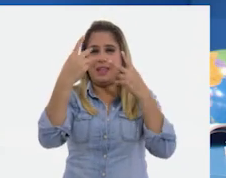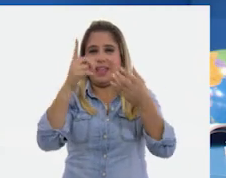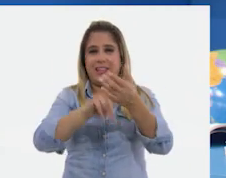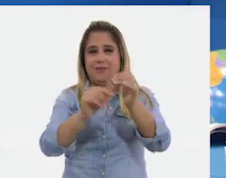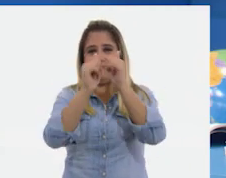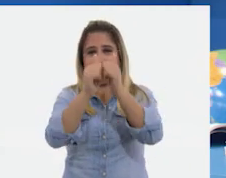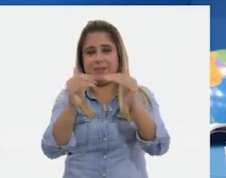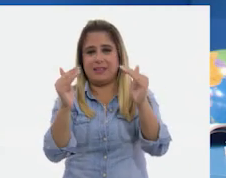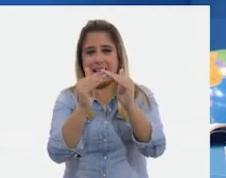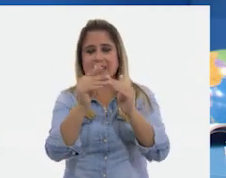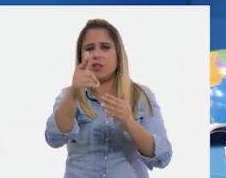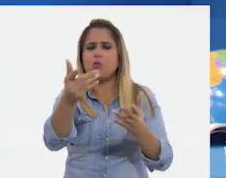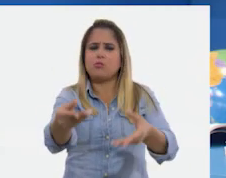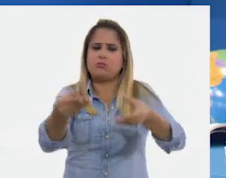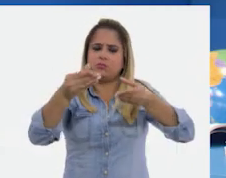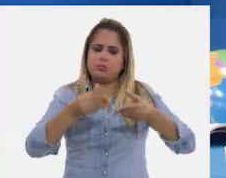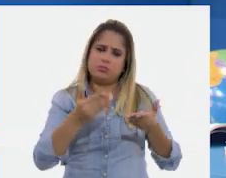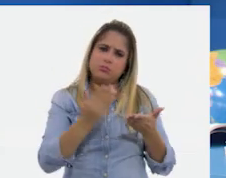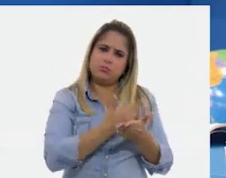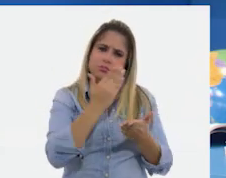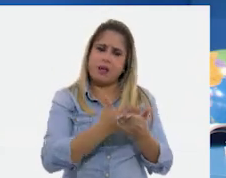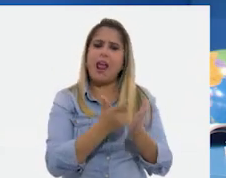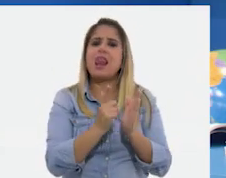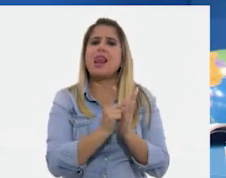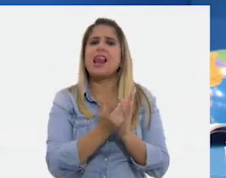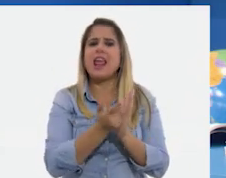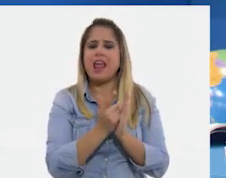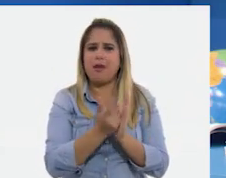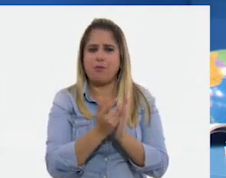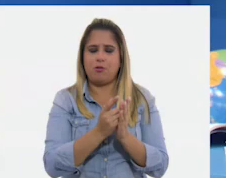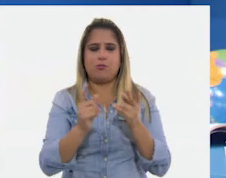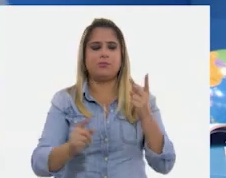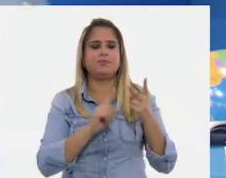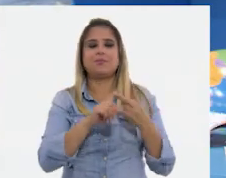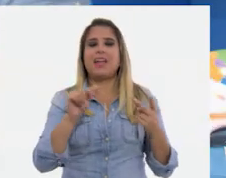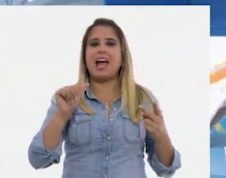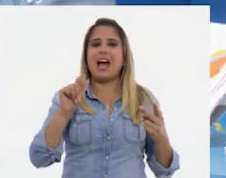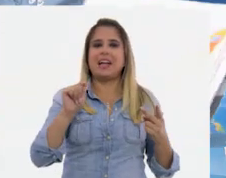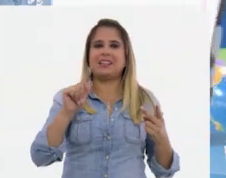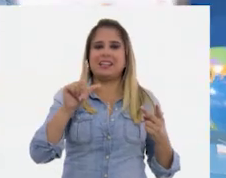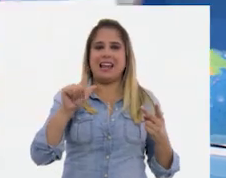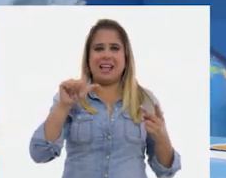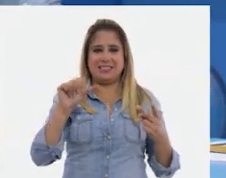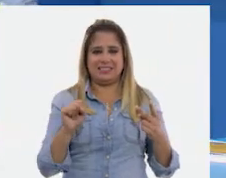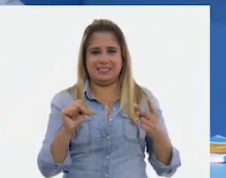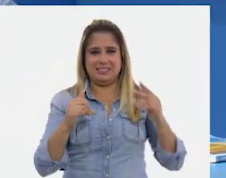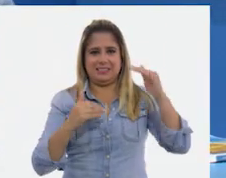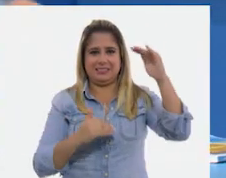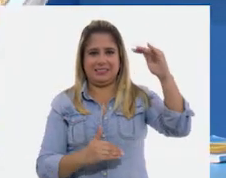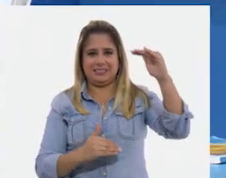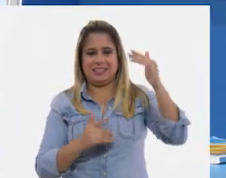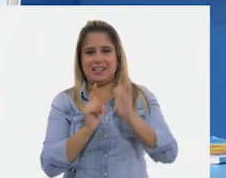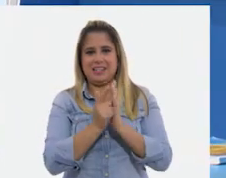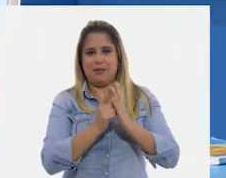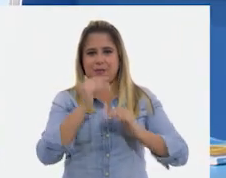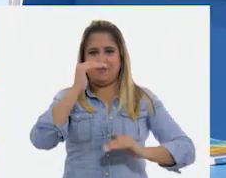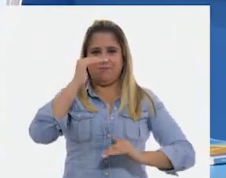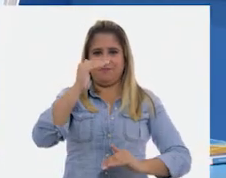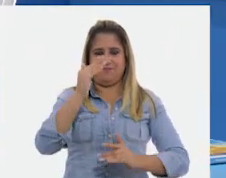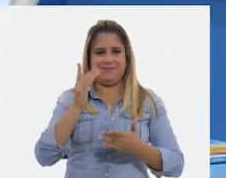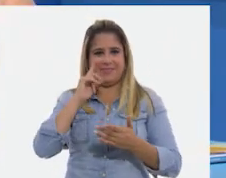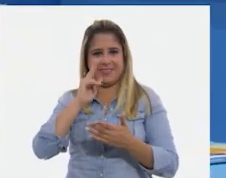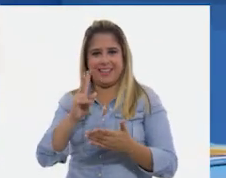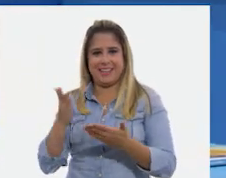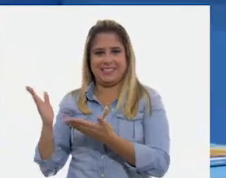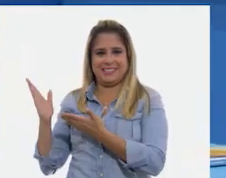a tener a la mano su libro de texto, su atlas, que hoy lo tenemos aquí,